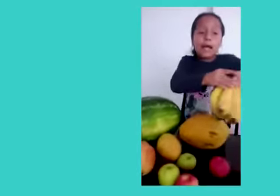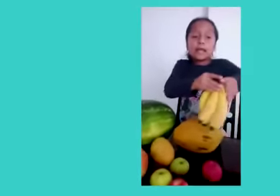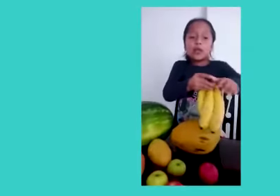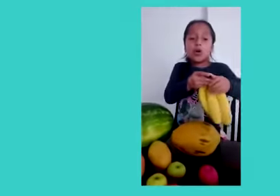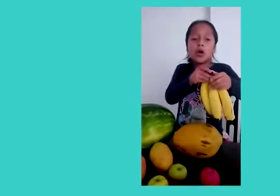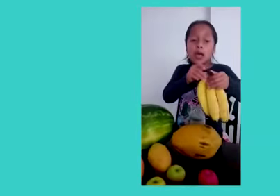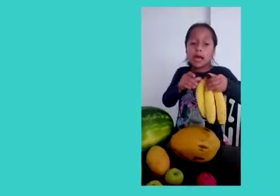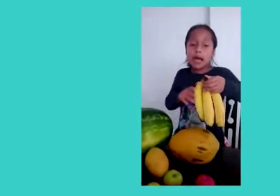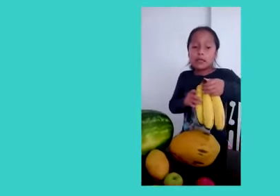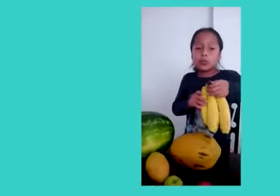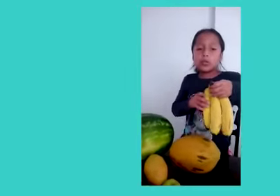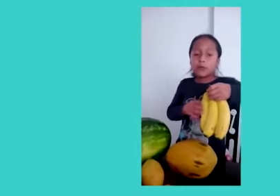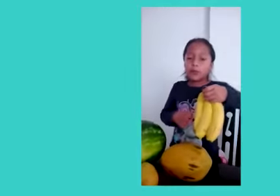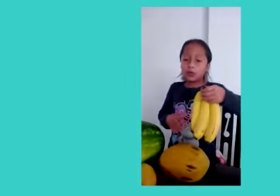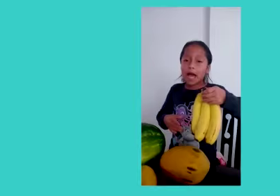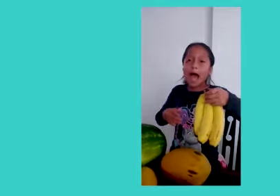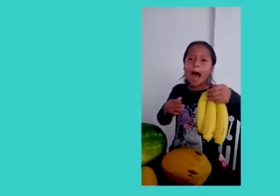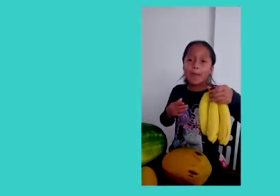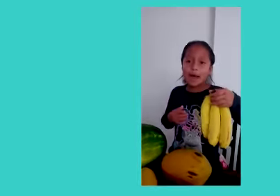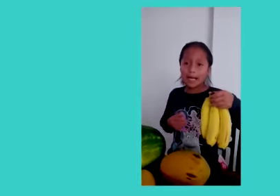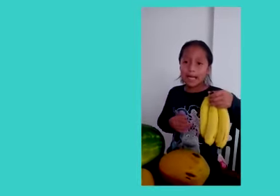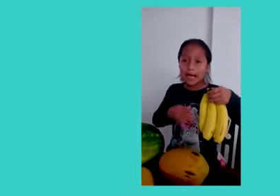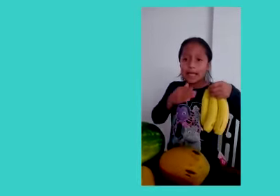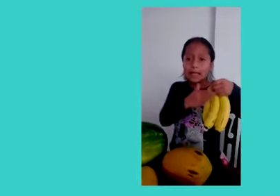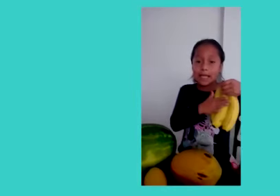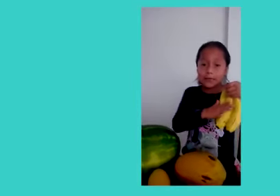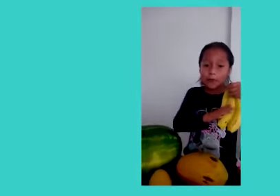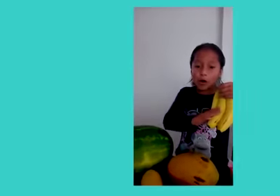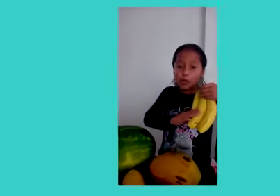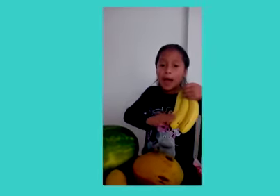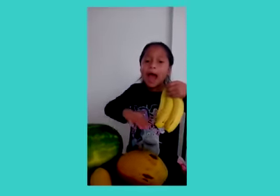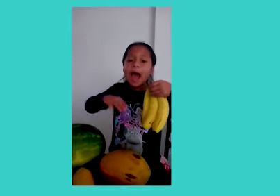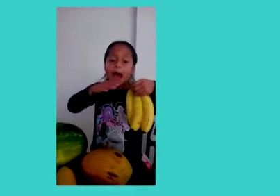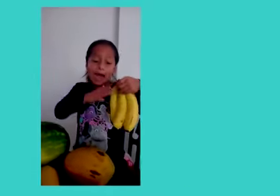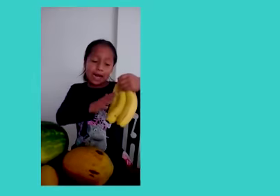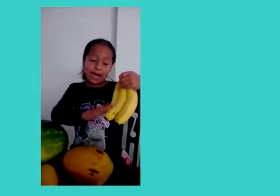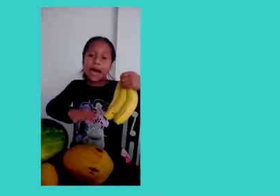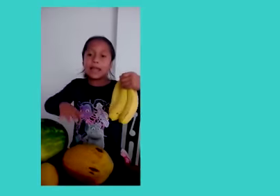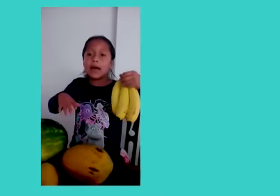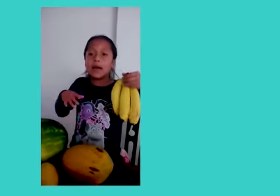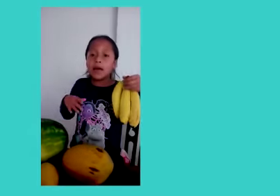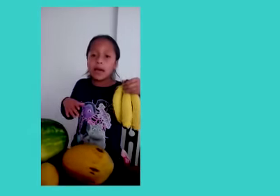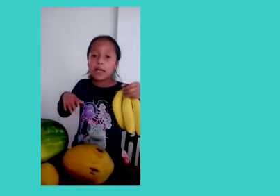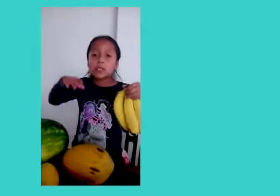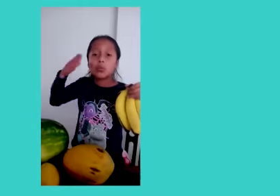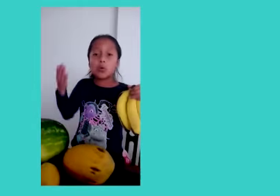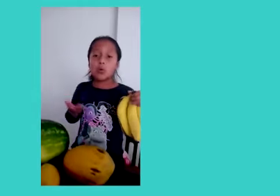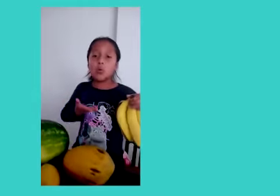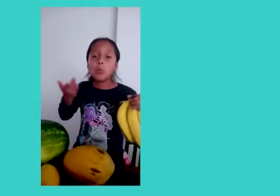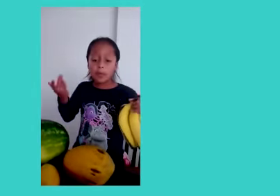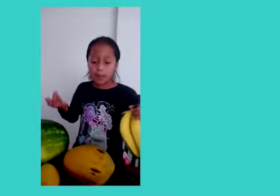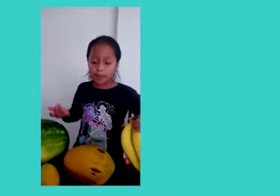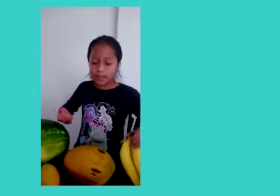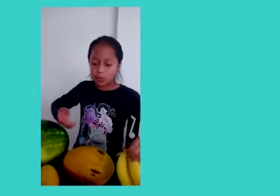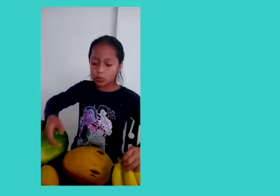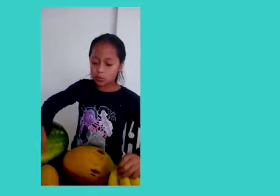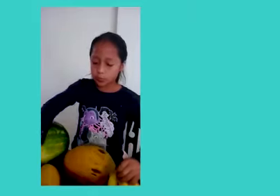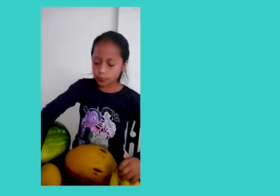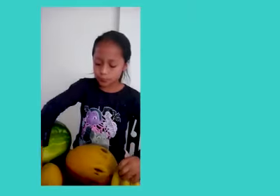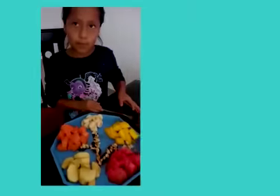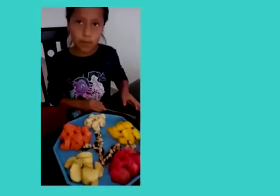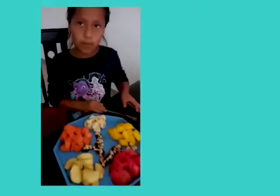El plátano es una fruta amarilla de forma alargada. Es como un